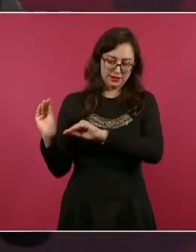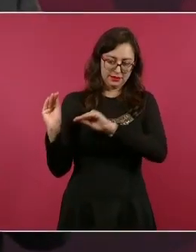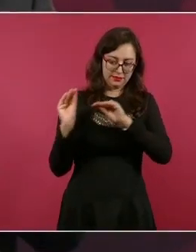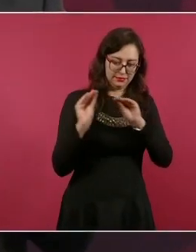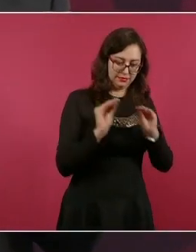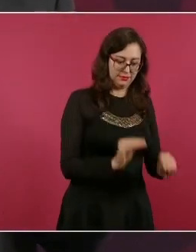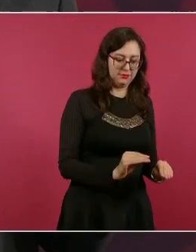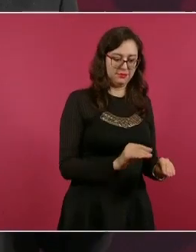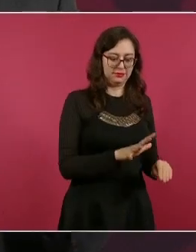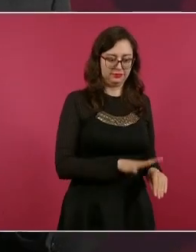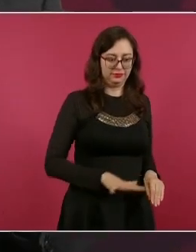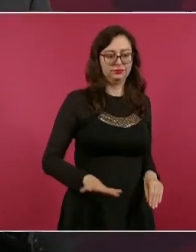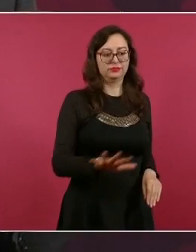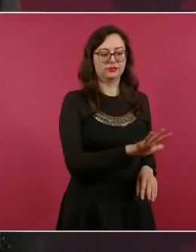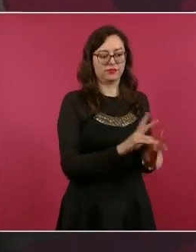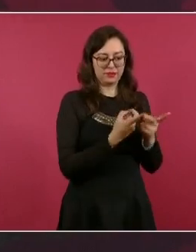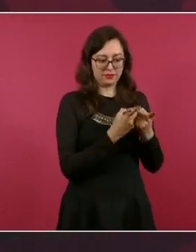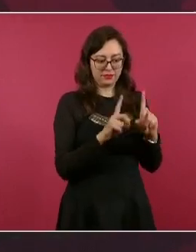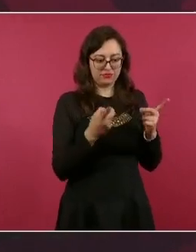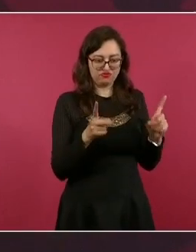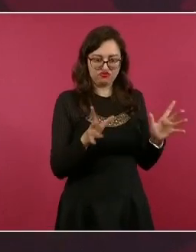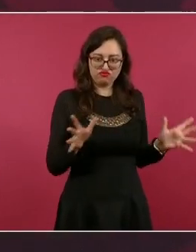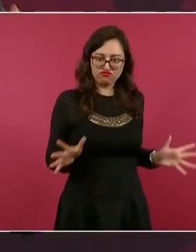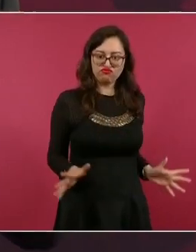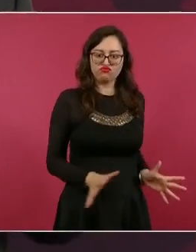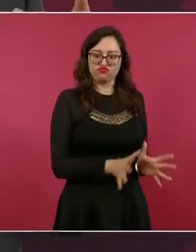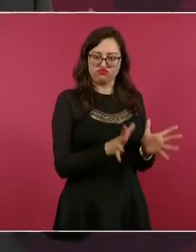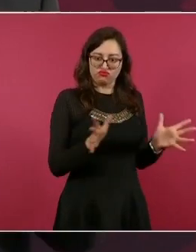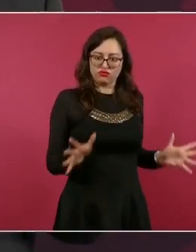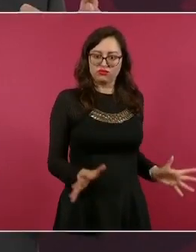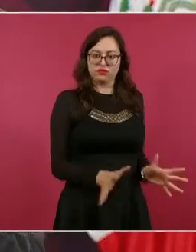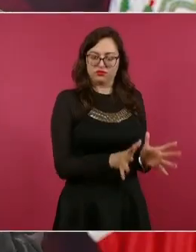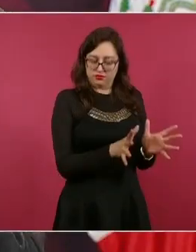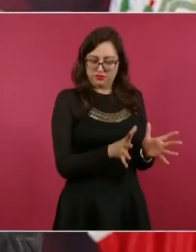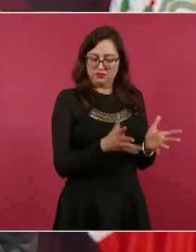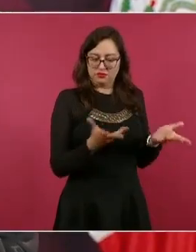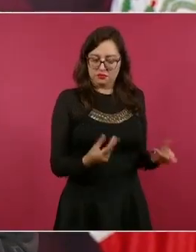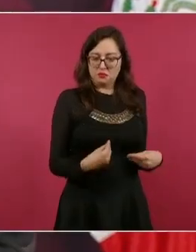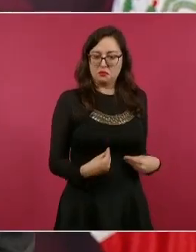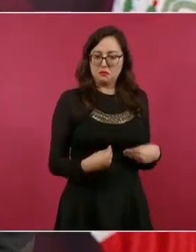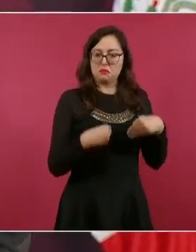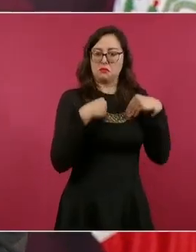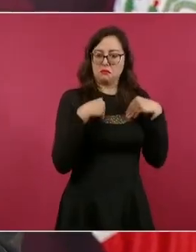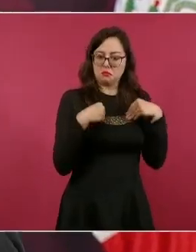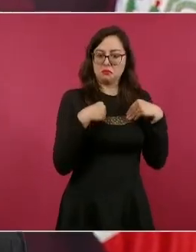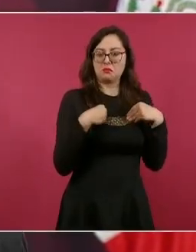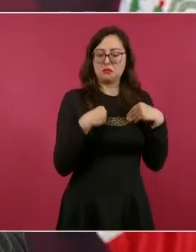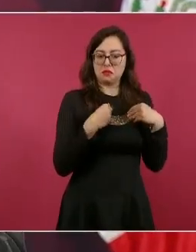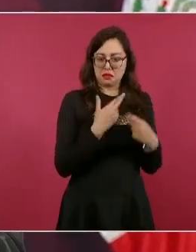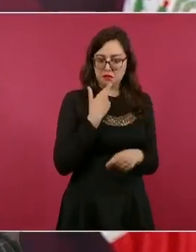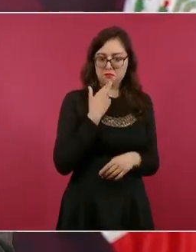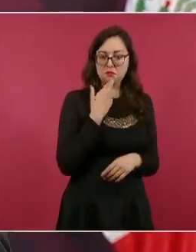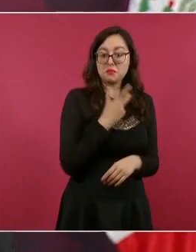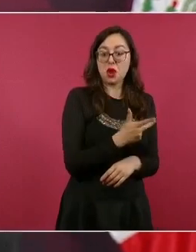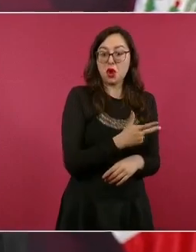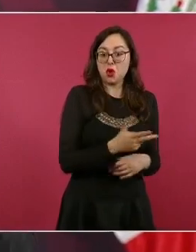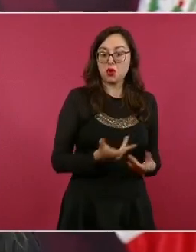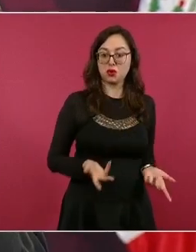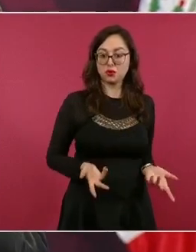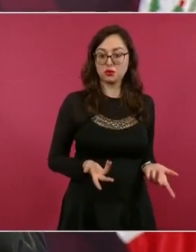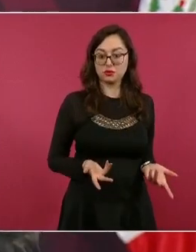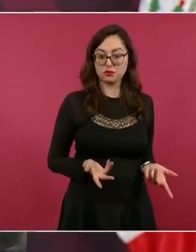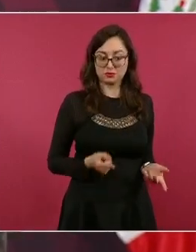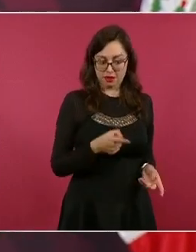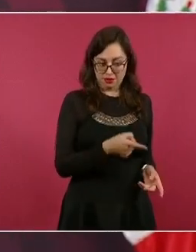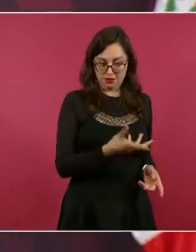ciertas regiones, sí, que la gente pueda vivir mejor en ciertas regiones donde ya